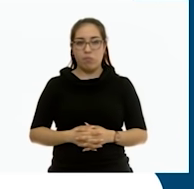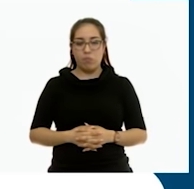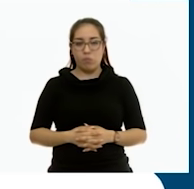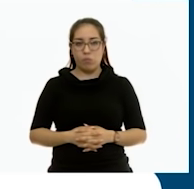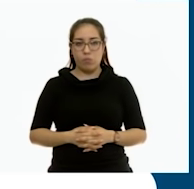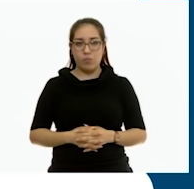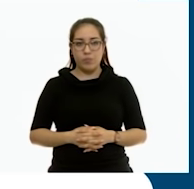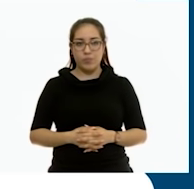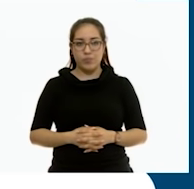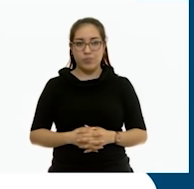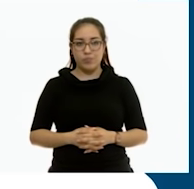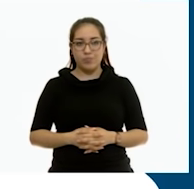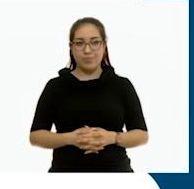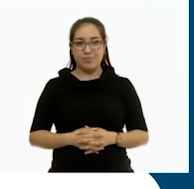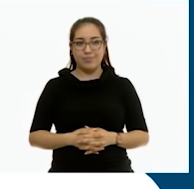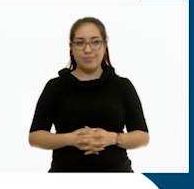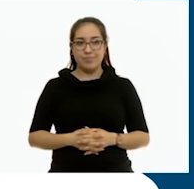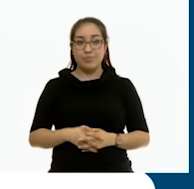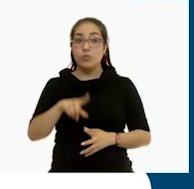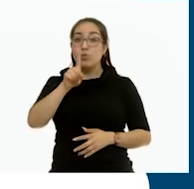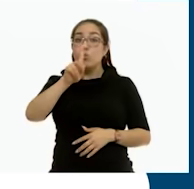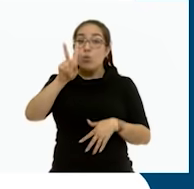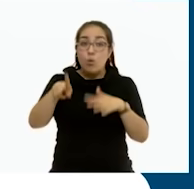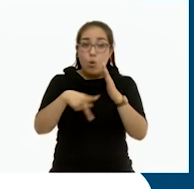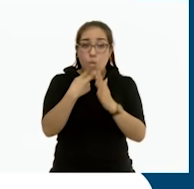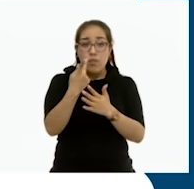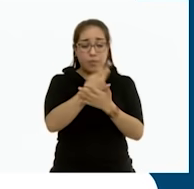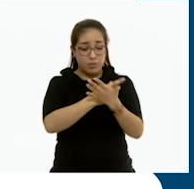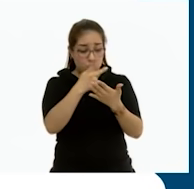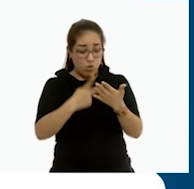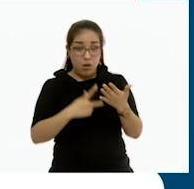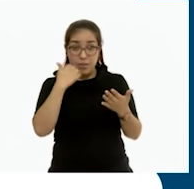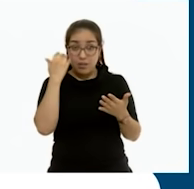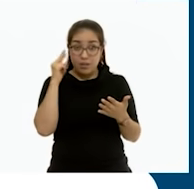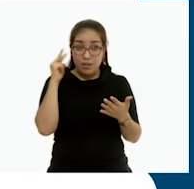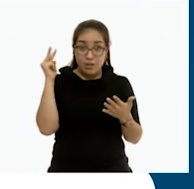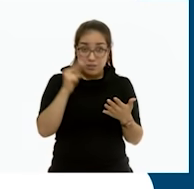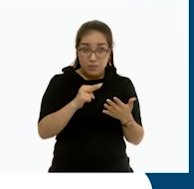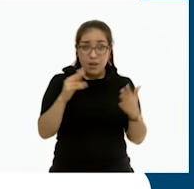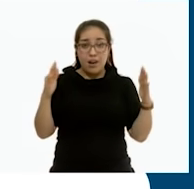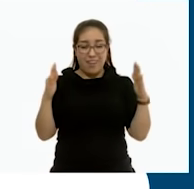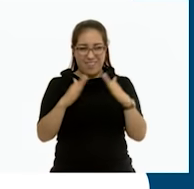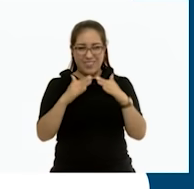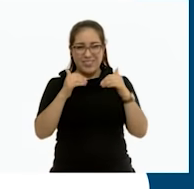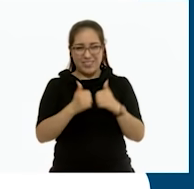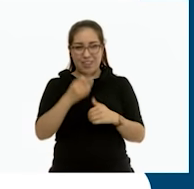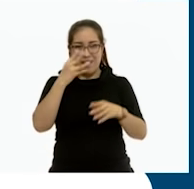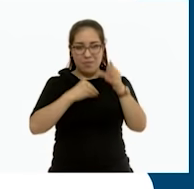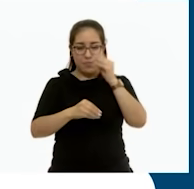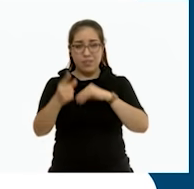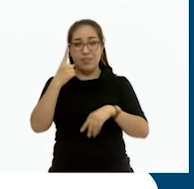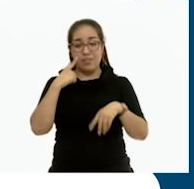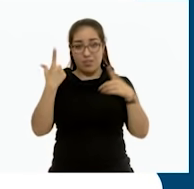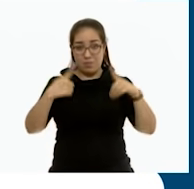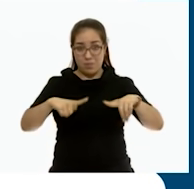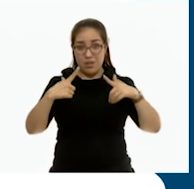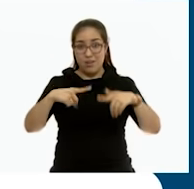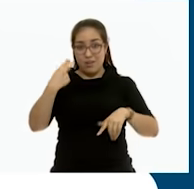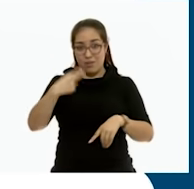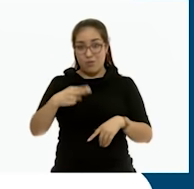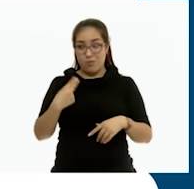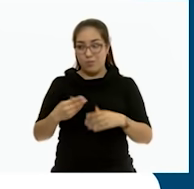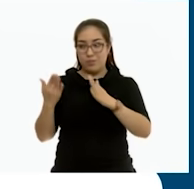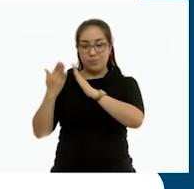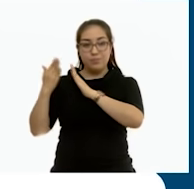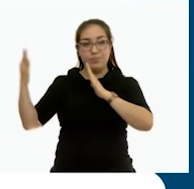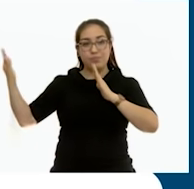conalitec.cep.gov.mx. Si quieres volver a ver los programas de Aprende en Casa, los puedes encontrar en la siguiente liga: